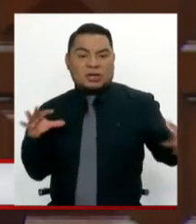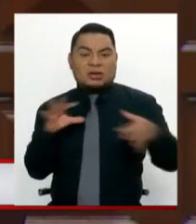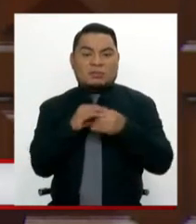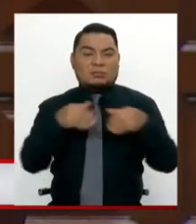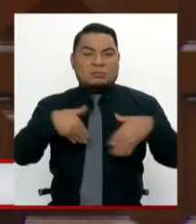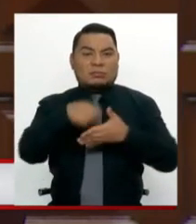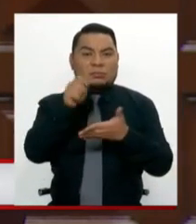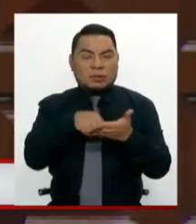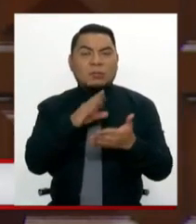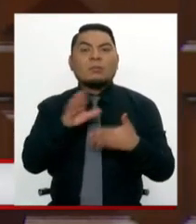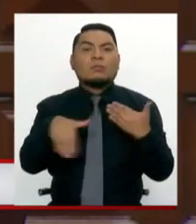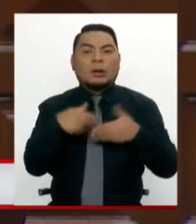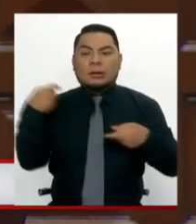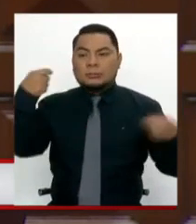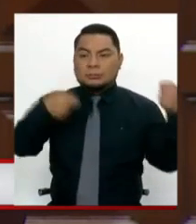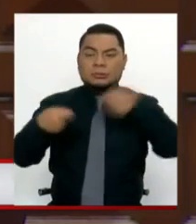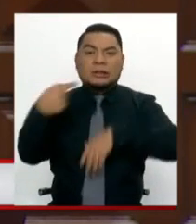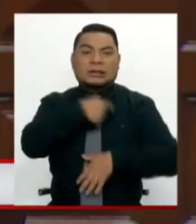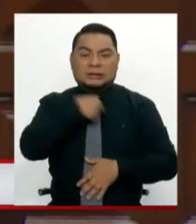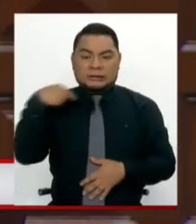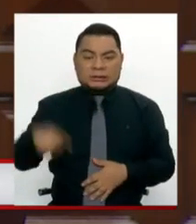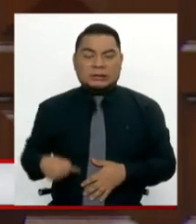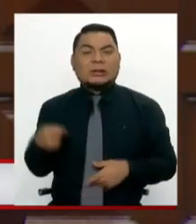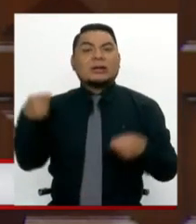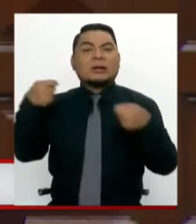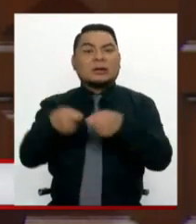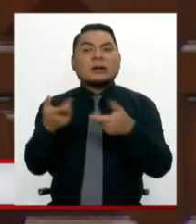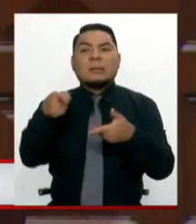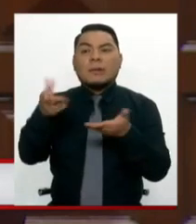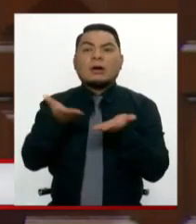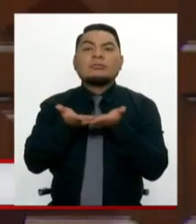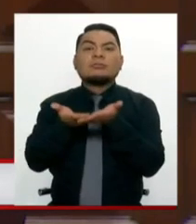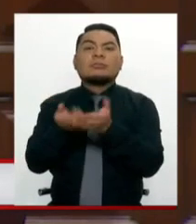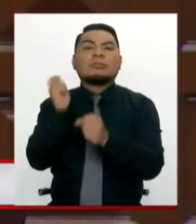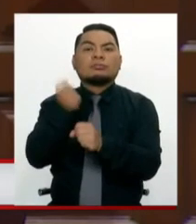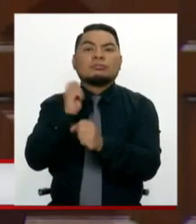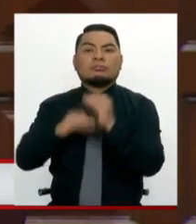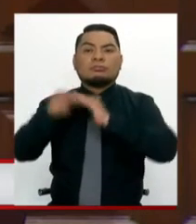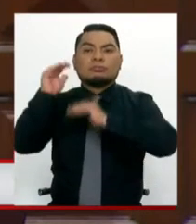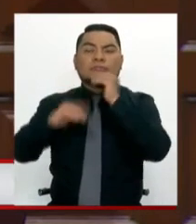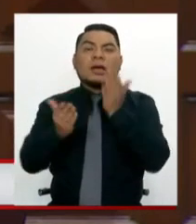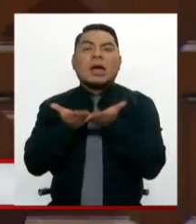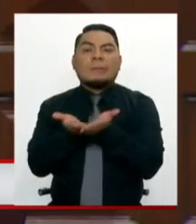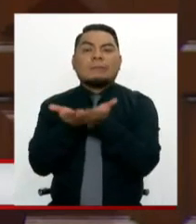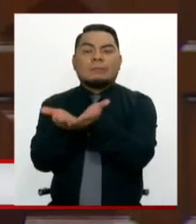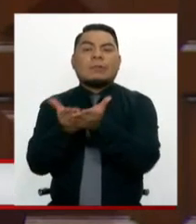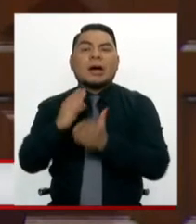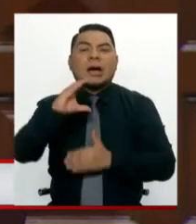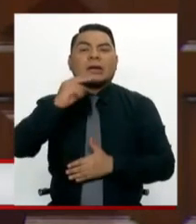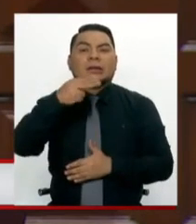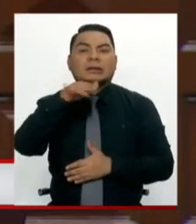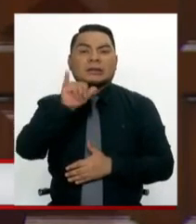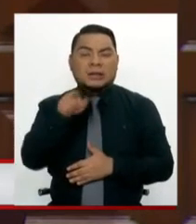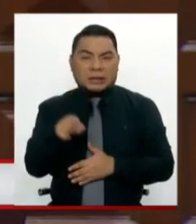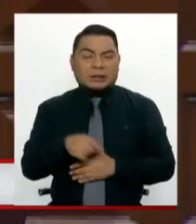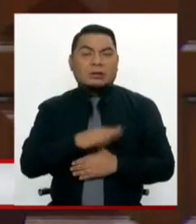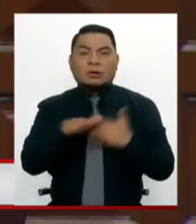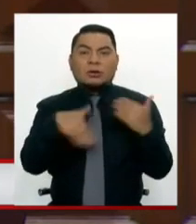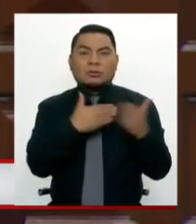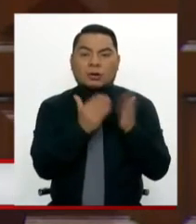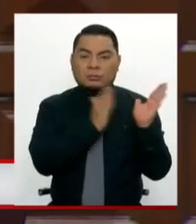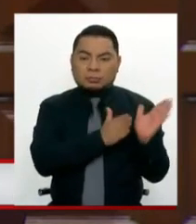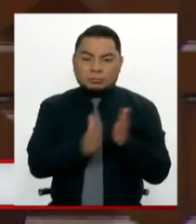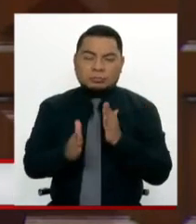planeamiento de las inversiones chinas relacionadas con el megapuerto de Chancay, plataforma logística